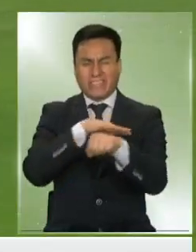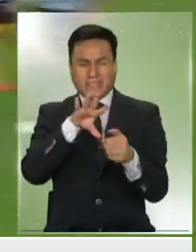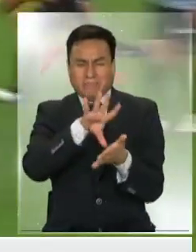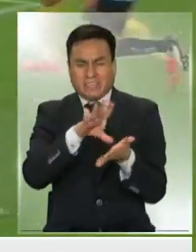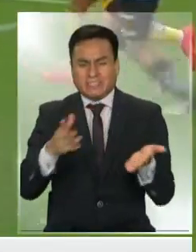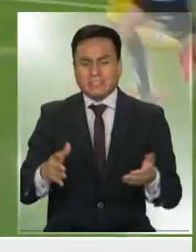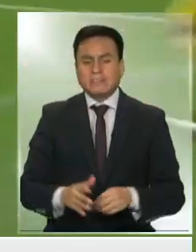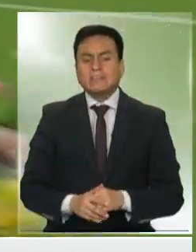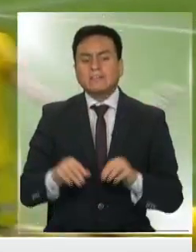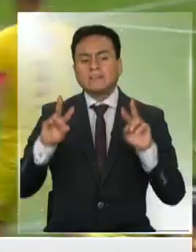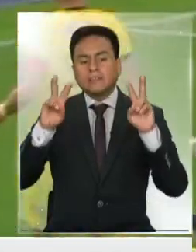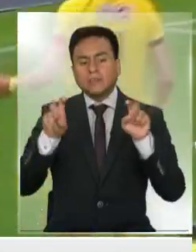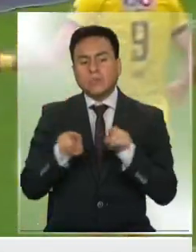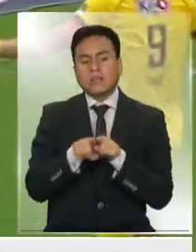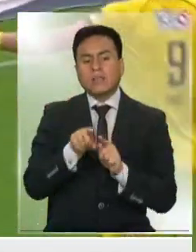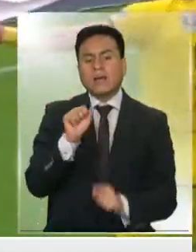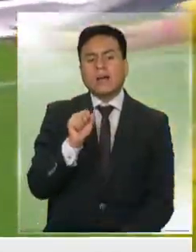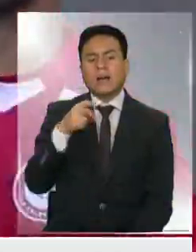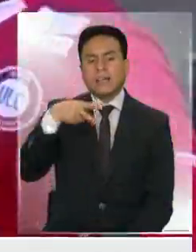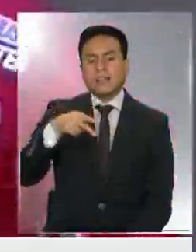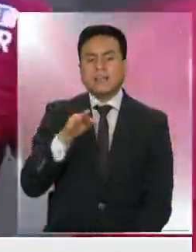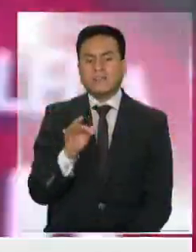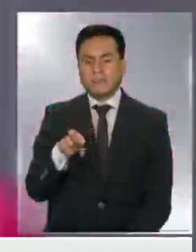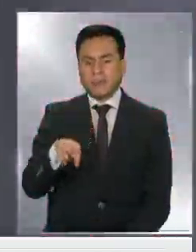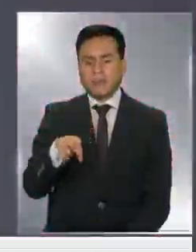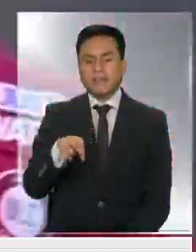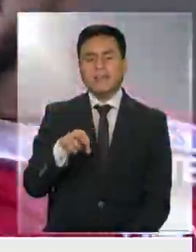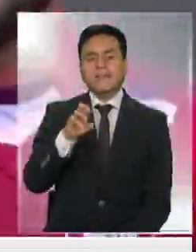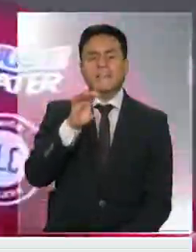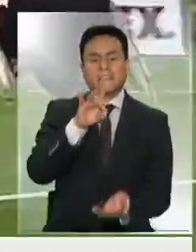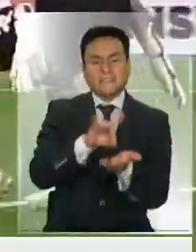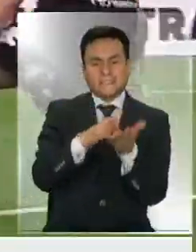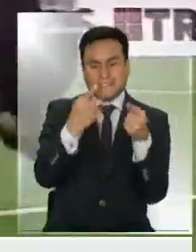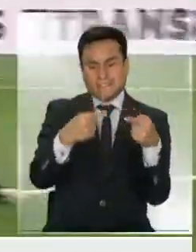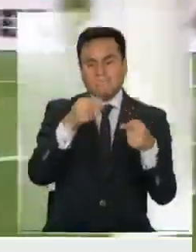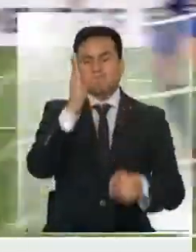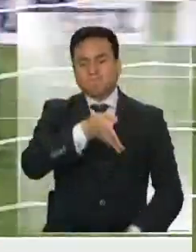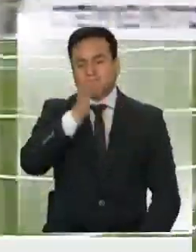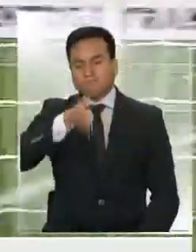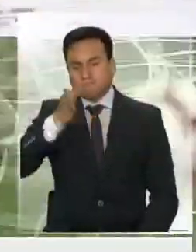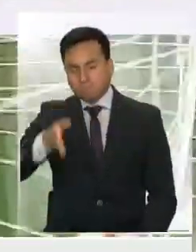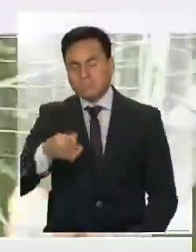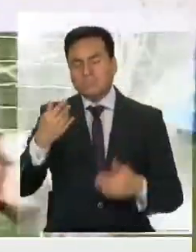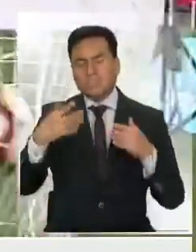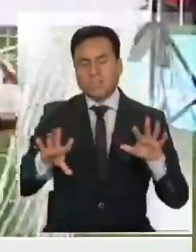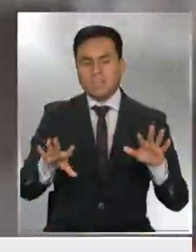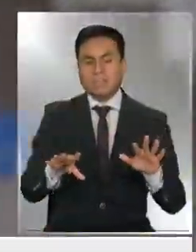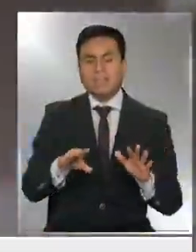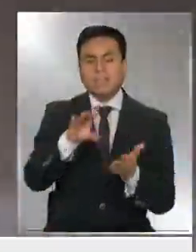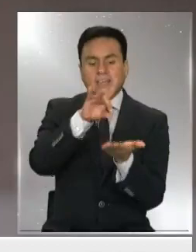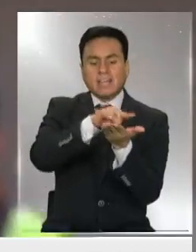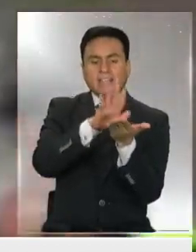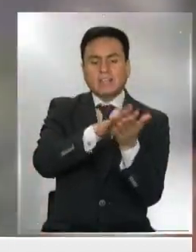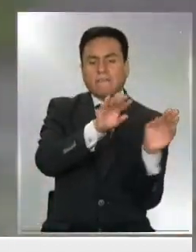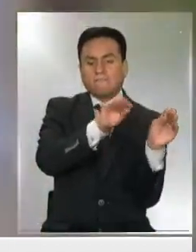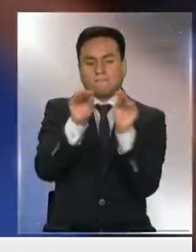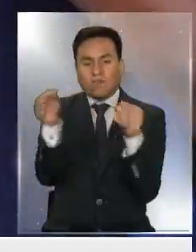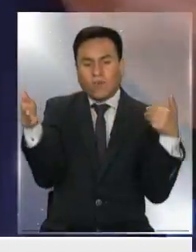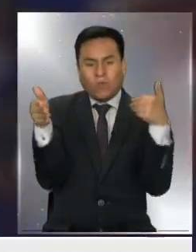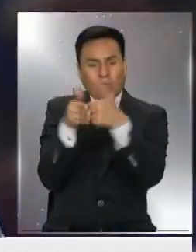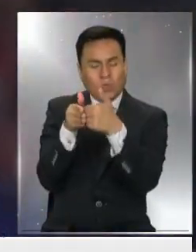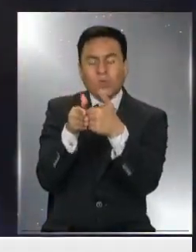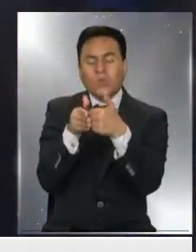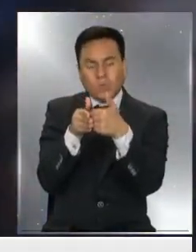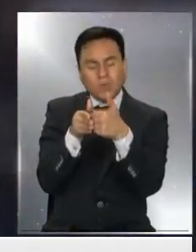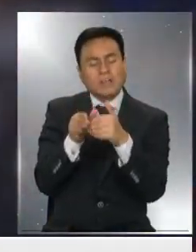país. De esta forma, la ANFP ya ha suspendido 3 fechas consecutivas del torneo. El calendario se acorta,